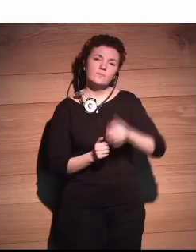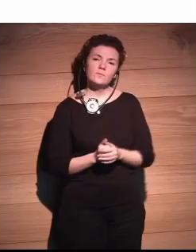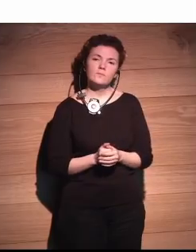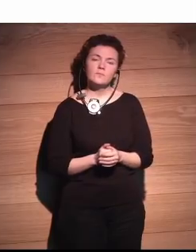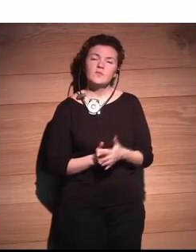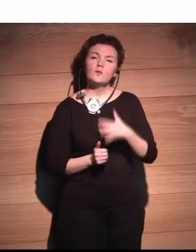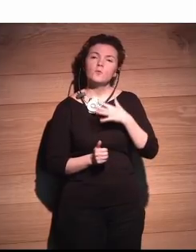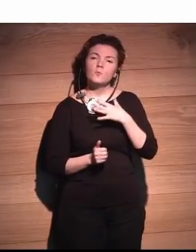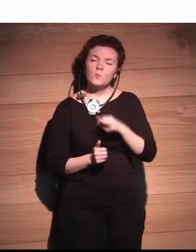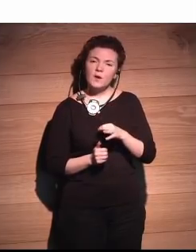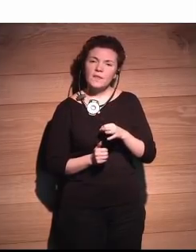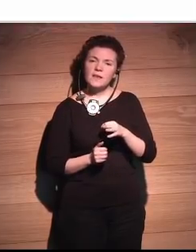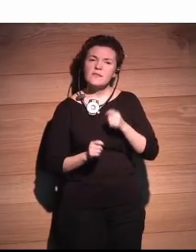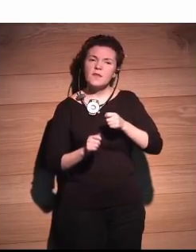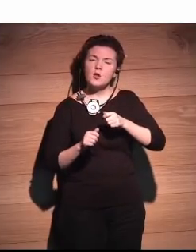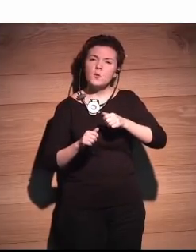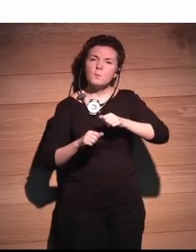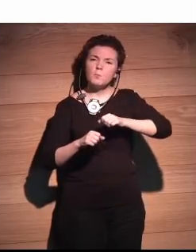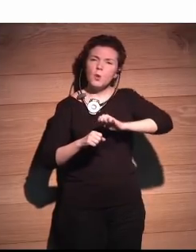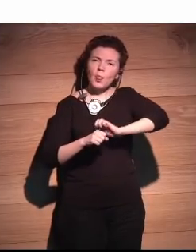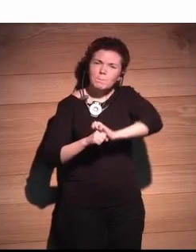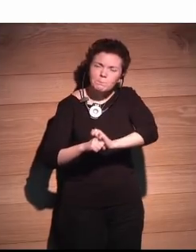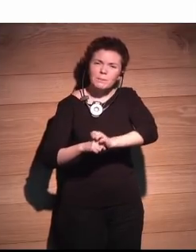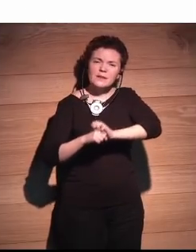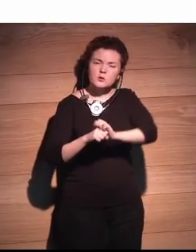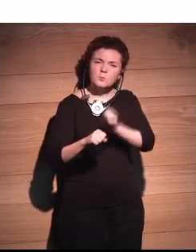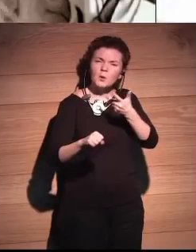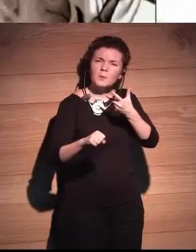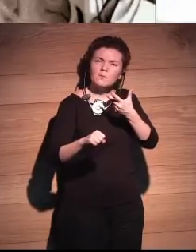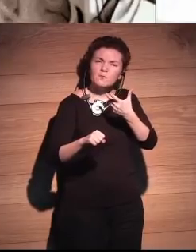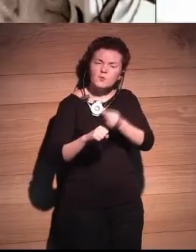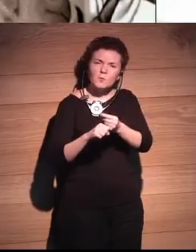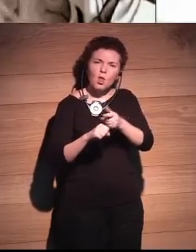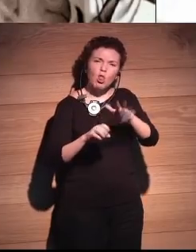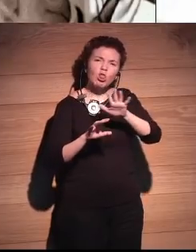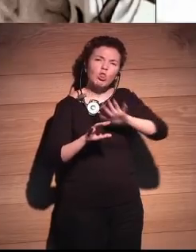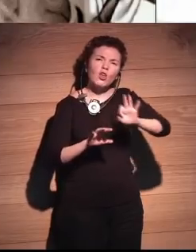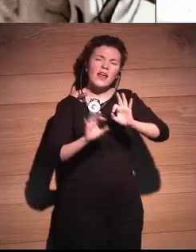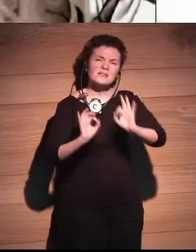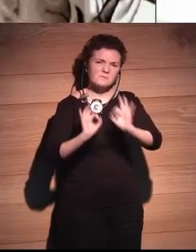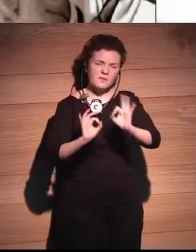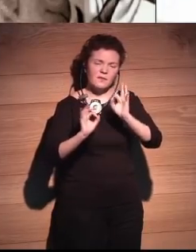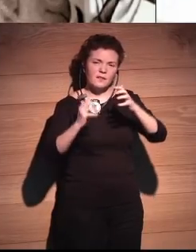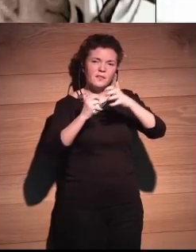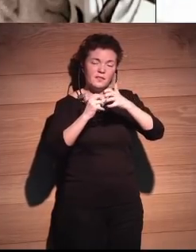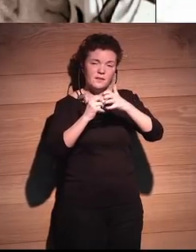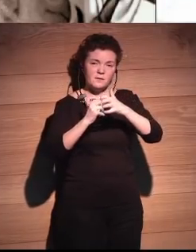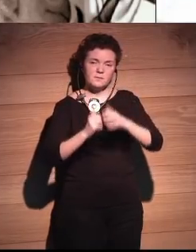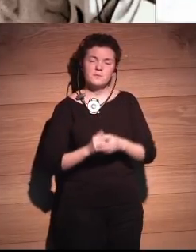Y podemos aplicar un poquito de presión e inyectar fármacos por primera vez en zonas específicas del